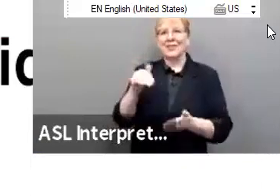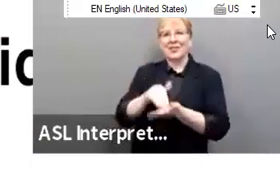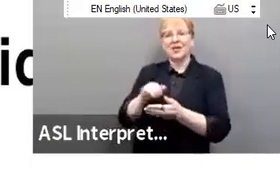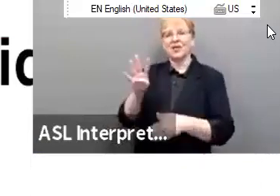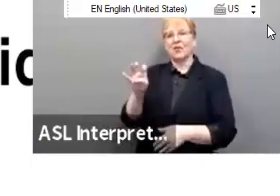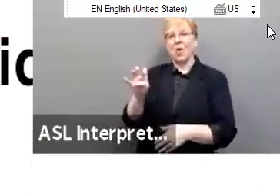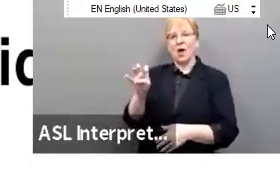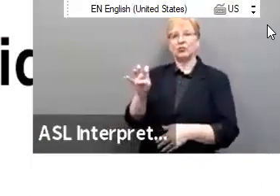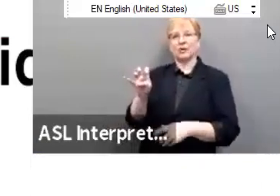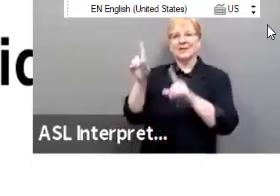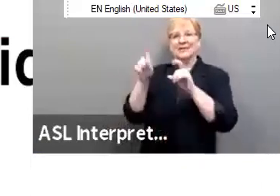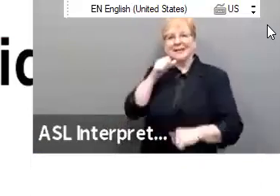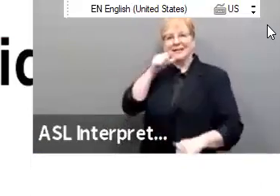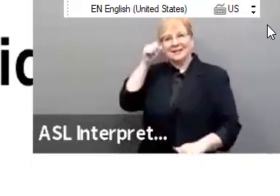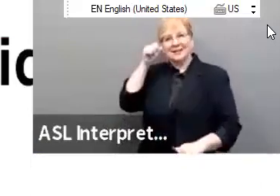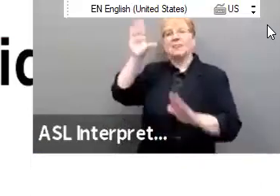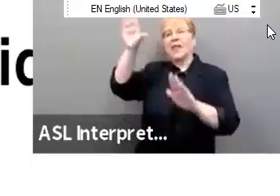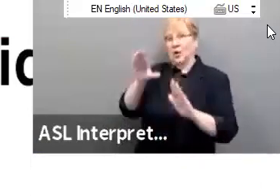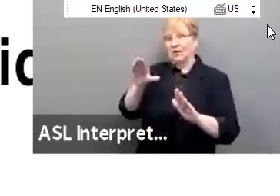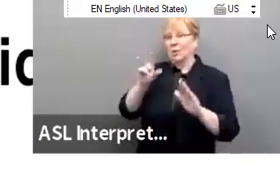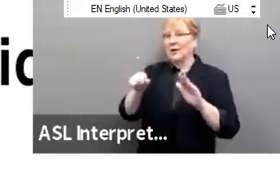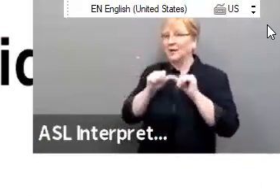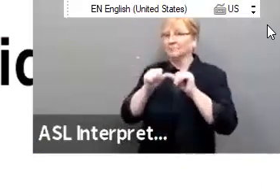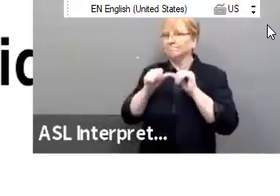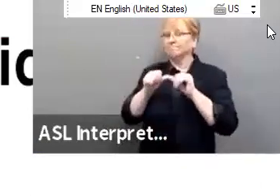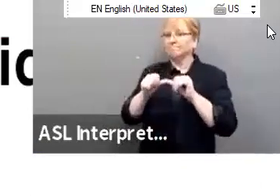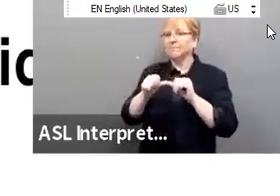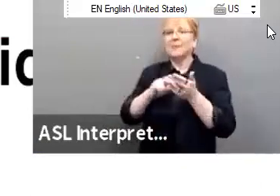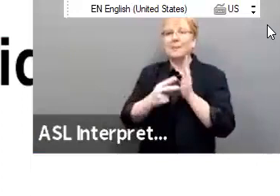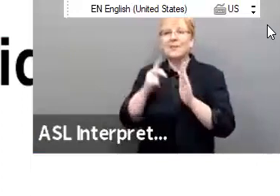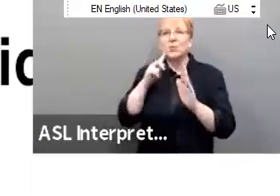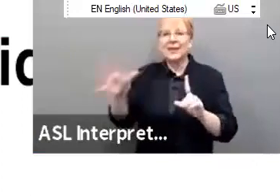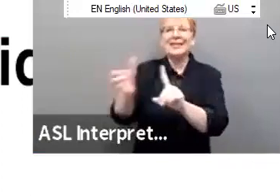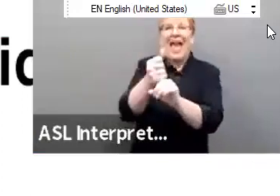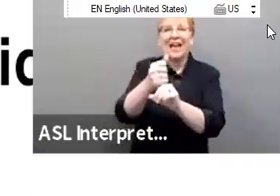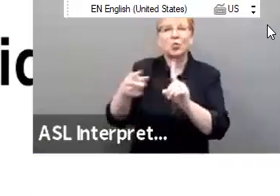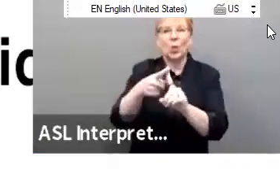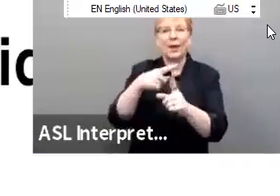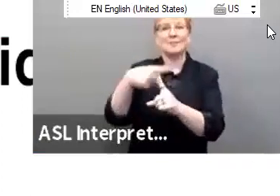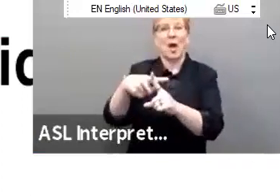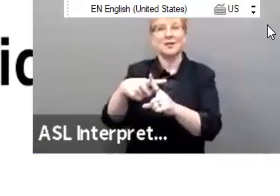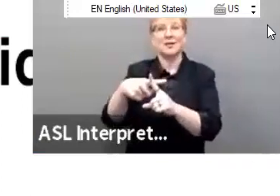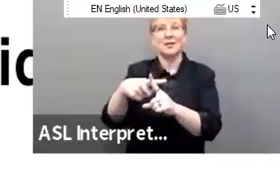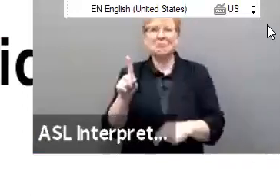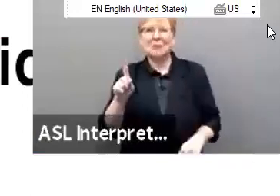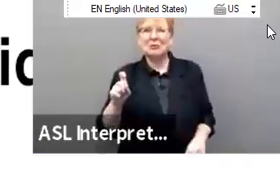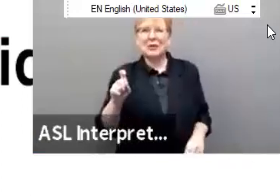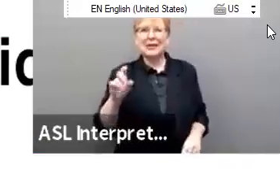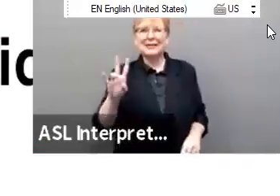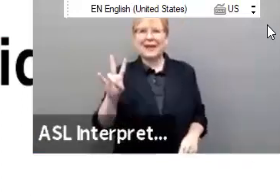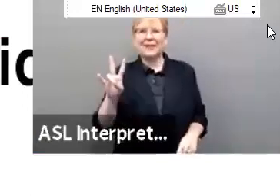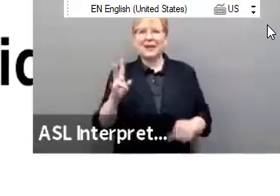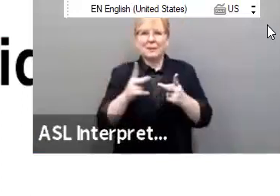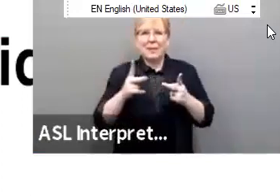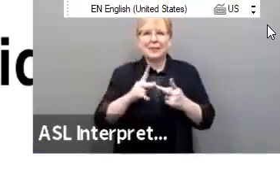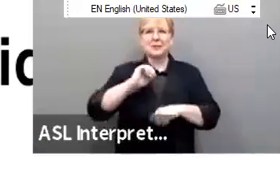teníamos 5.7 como mínimo. Estamos empezando a ver que llegamos al mismo nivel. Gracias a los que se han